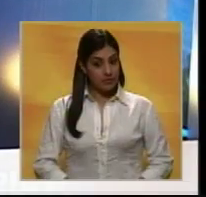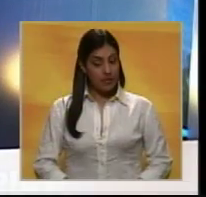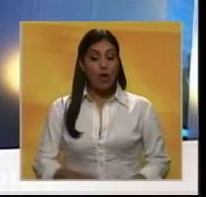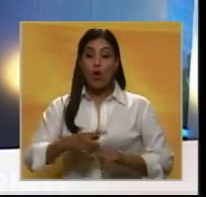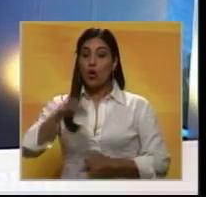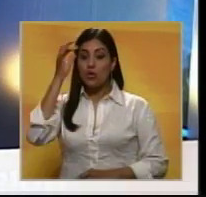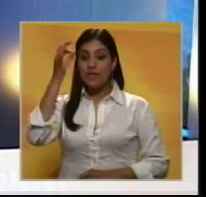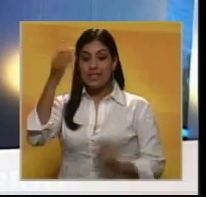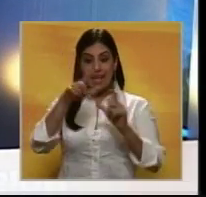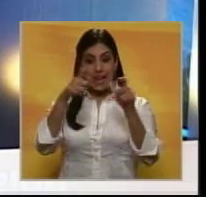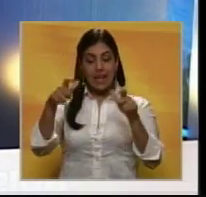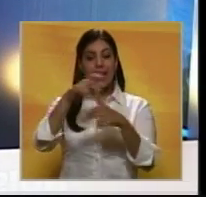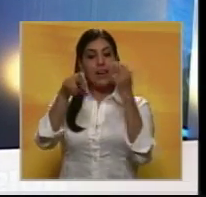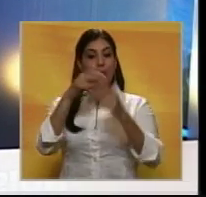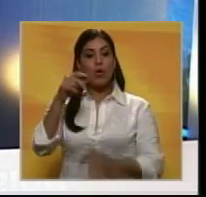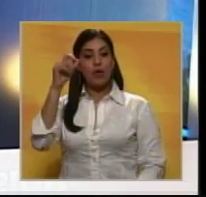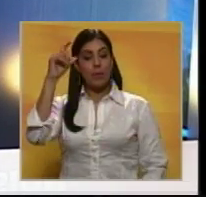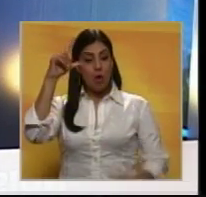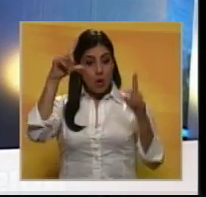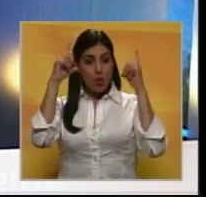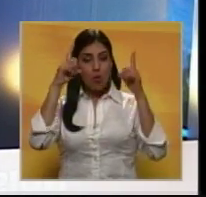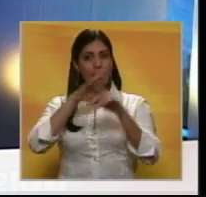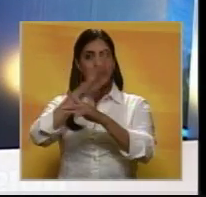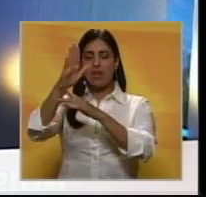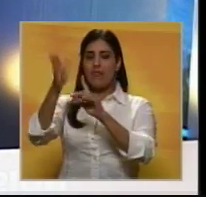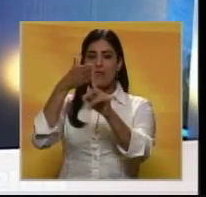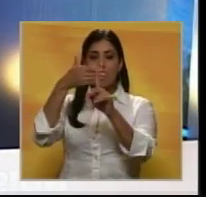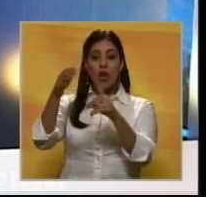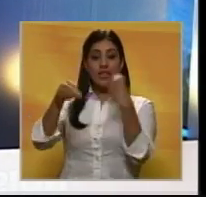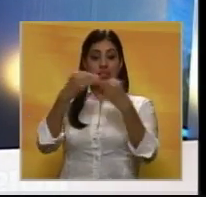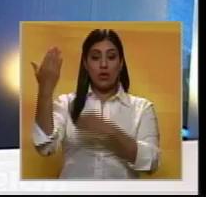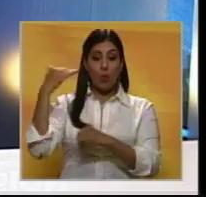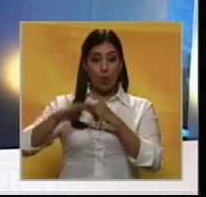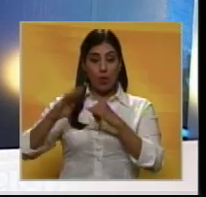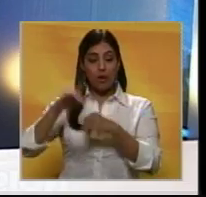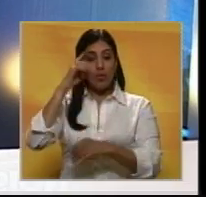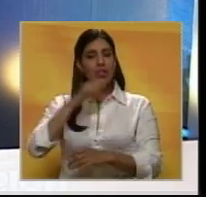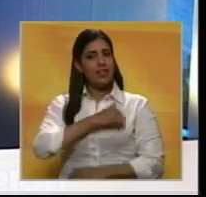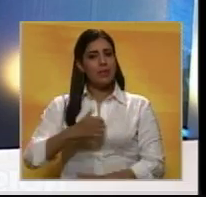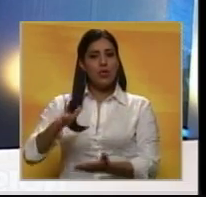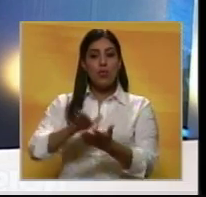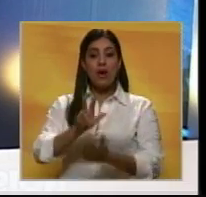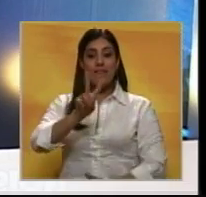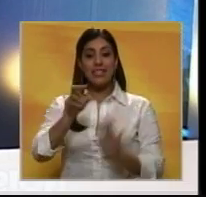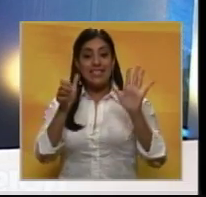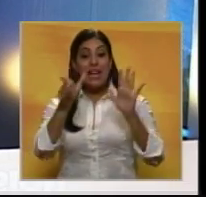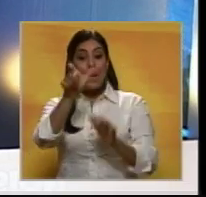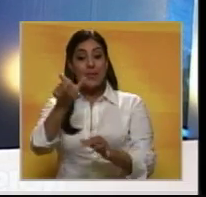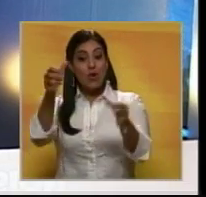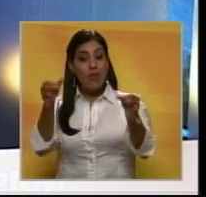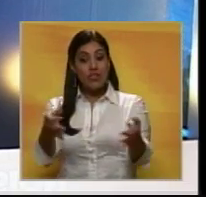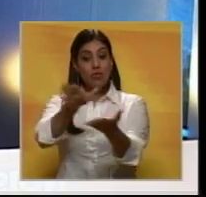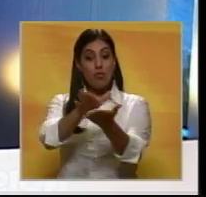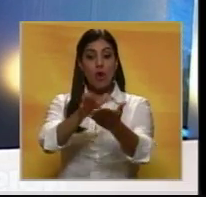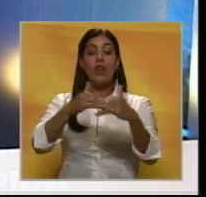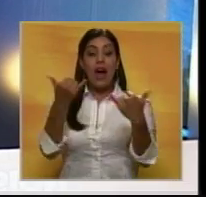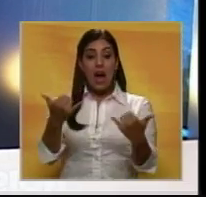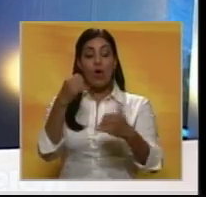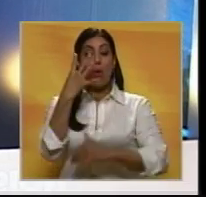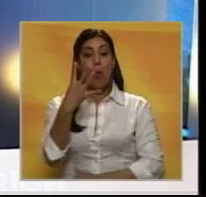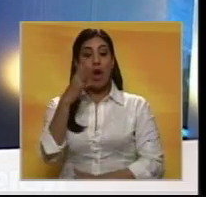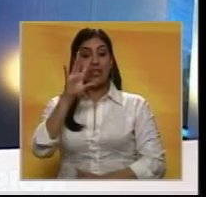La fiscal general de la República, Luis Ortega Díaz, condenó la violencia de los últimos días y lamentó la muerte de 26 personas. Informó que